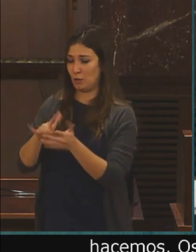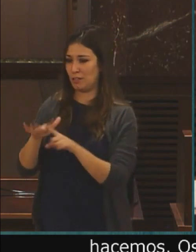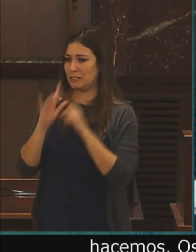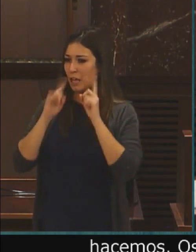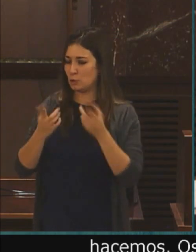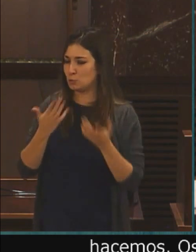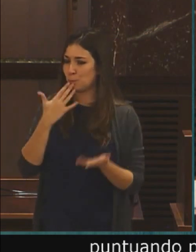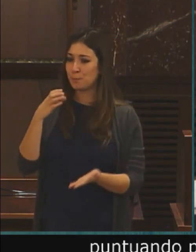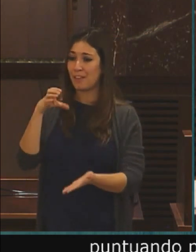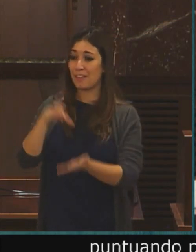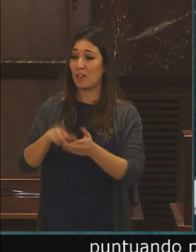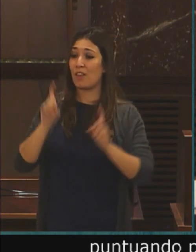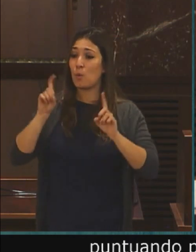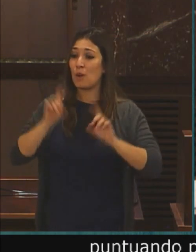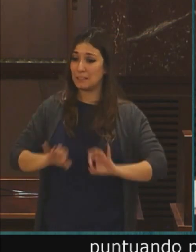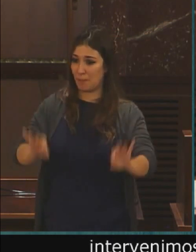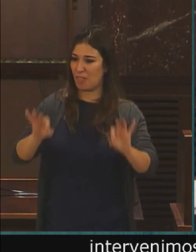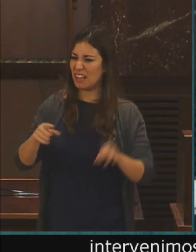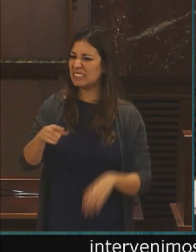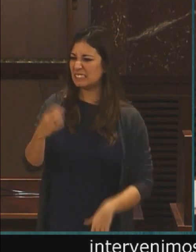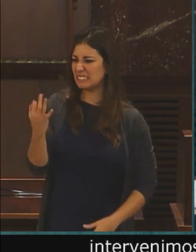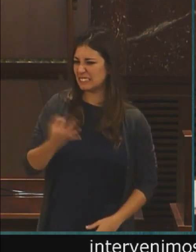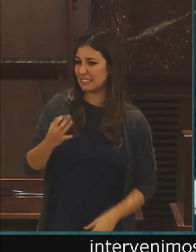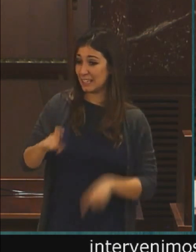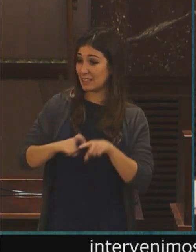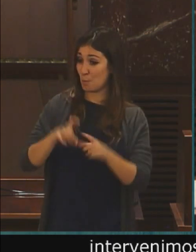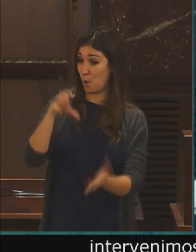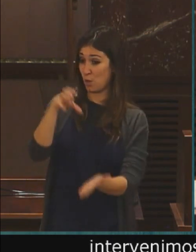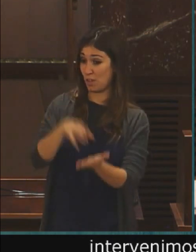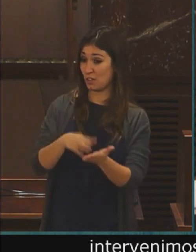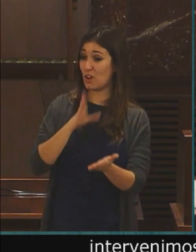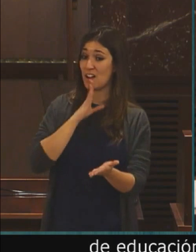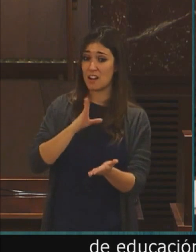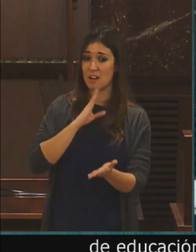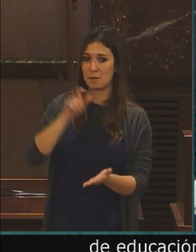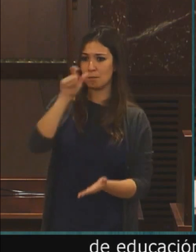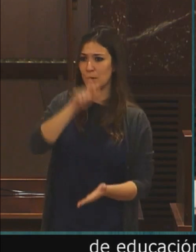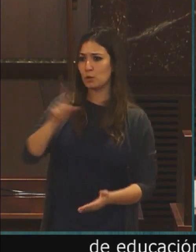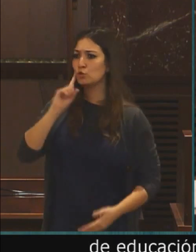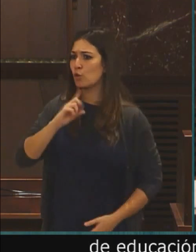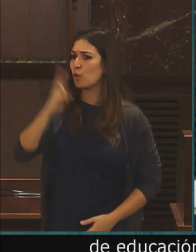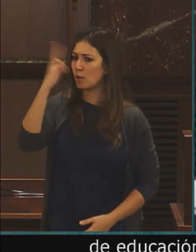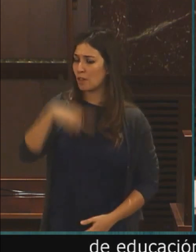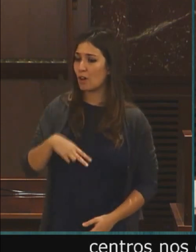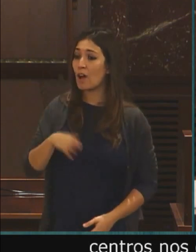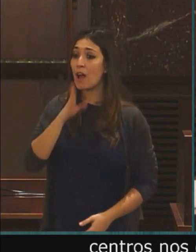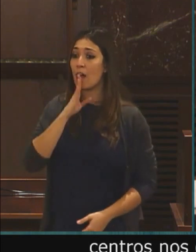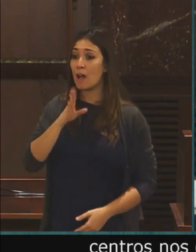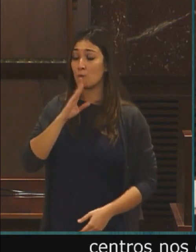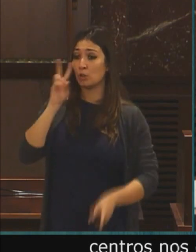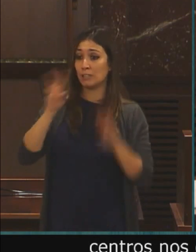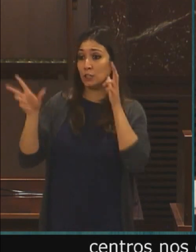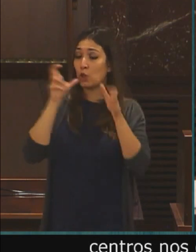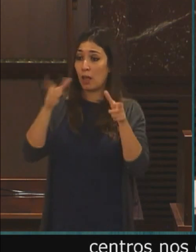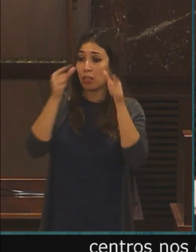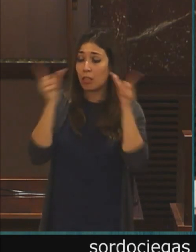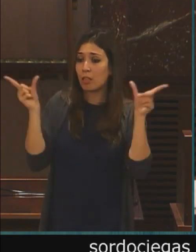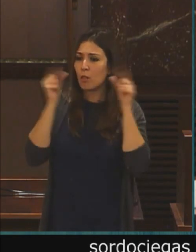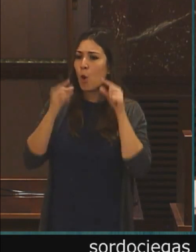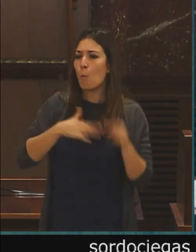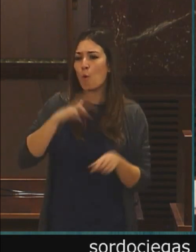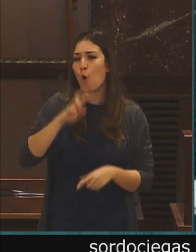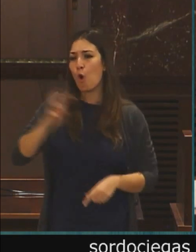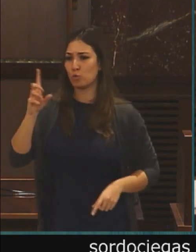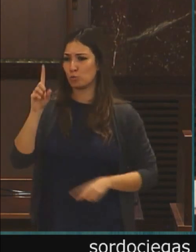Por ejemplo, en centro de educación especial. En este tipo de centros nos encontramos a personas sordociegas que, además de tener la discapacidad sensorial, pueden